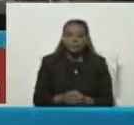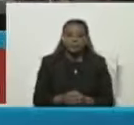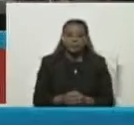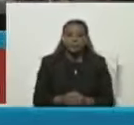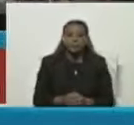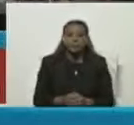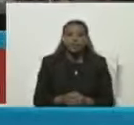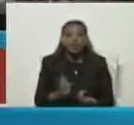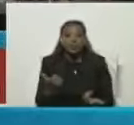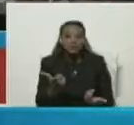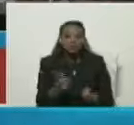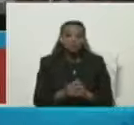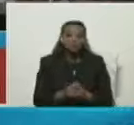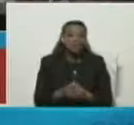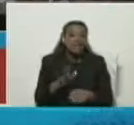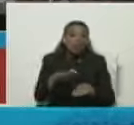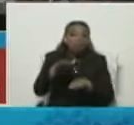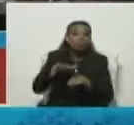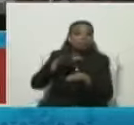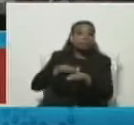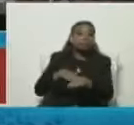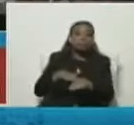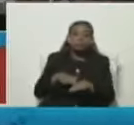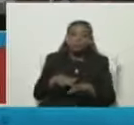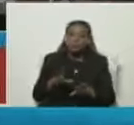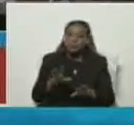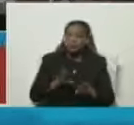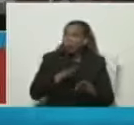Les gusta esa palabra, ¿verdad?